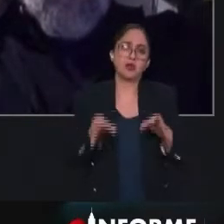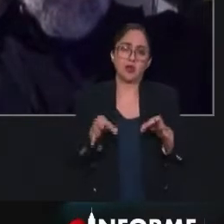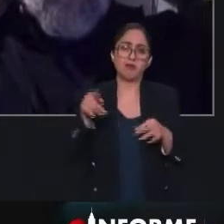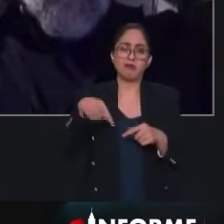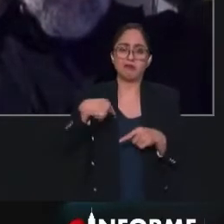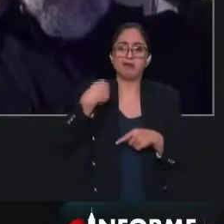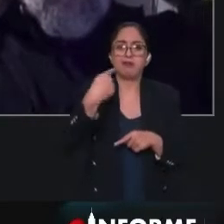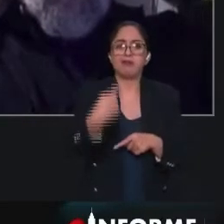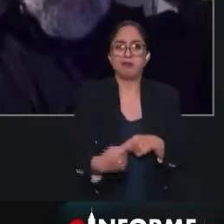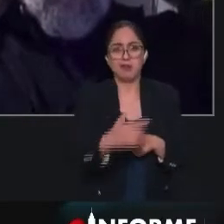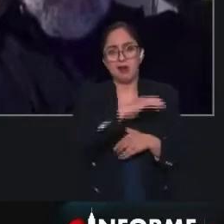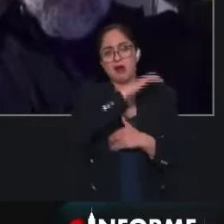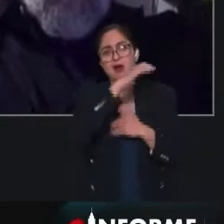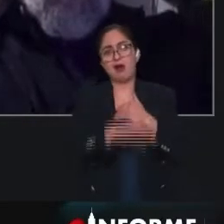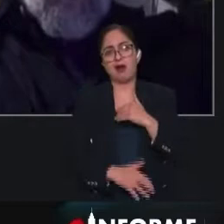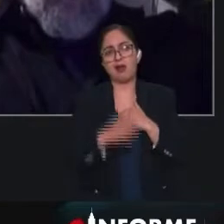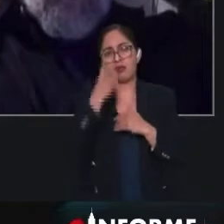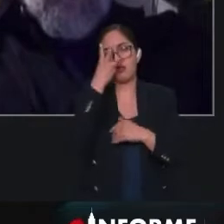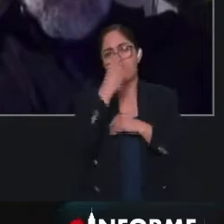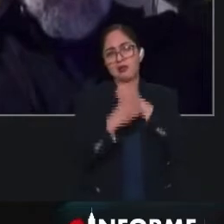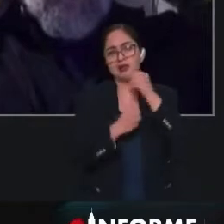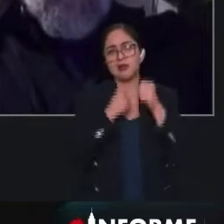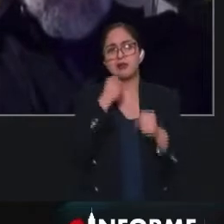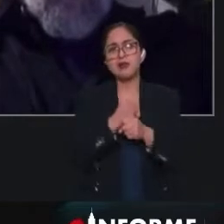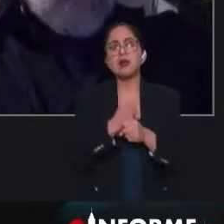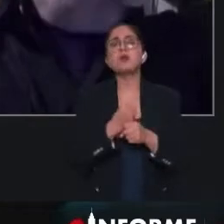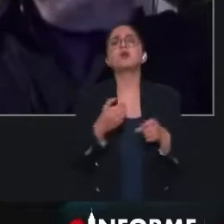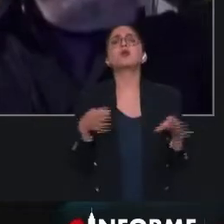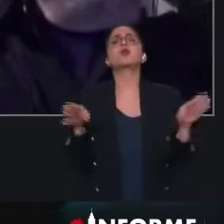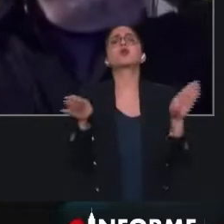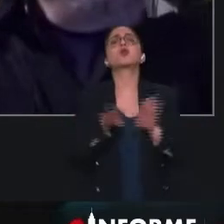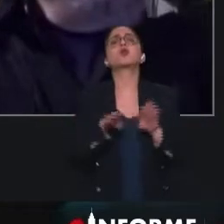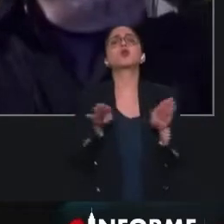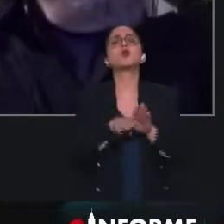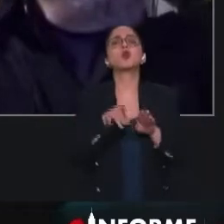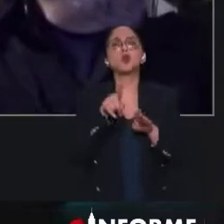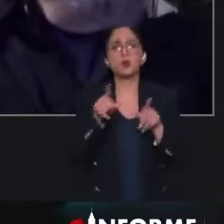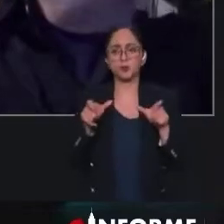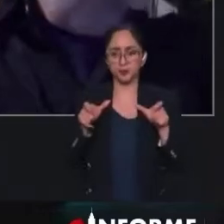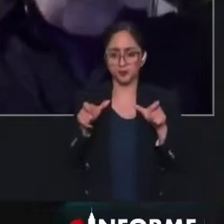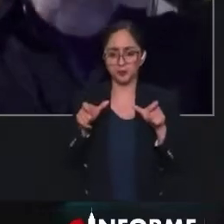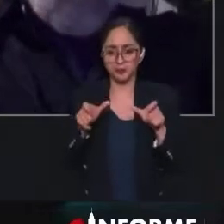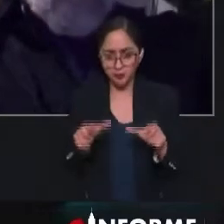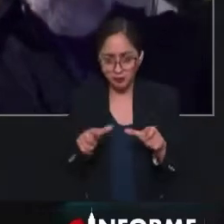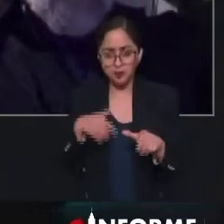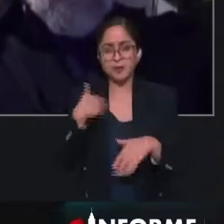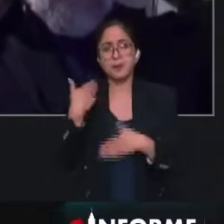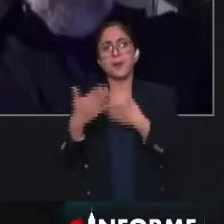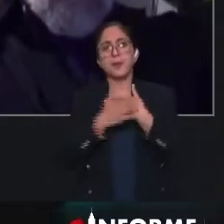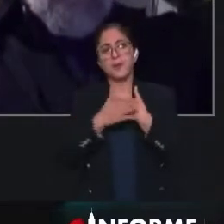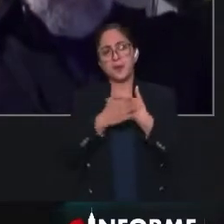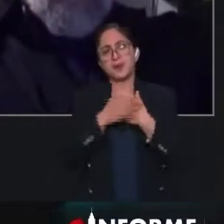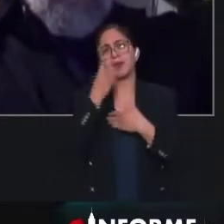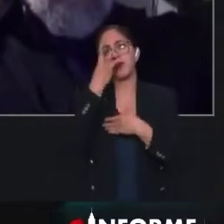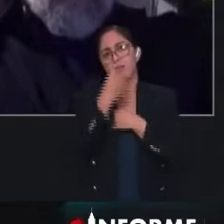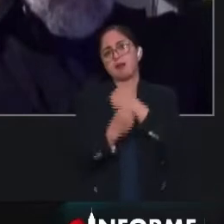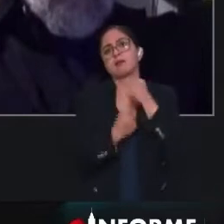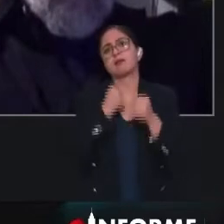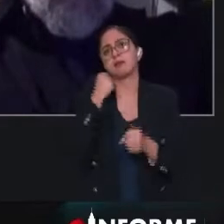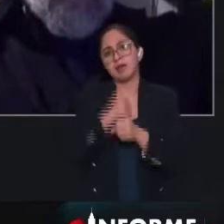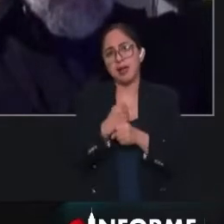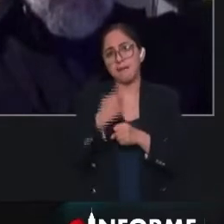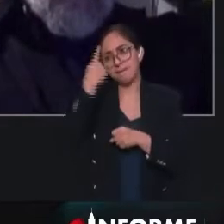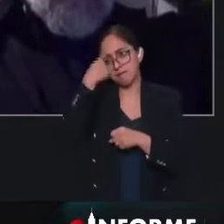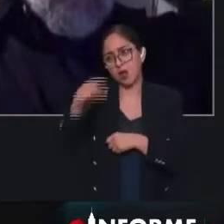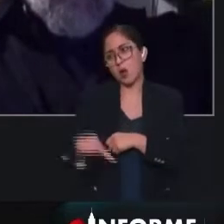gestión en poco más de 3 años. ¿Cómo blindar lo que se ha hecho en los próximos 3 años para que no llegue